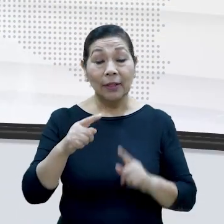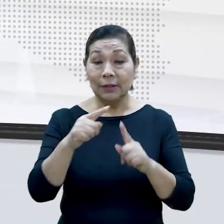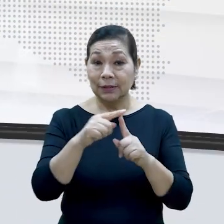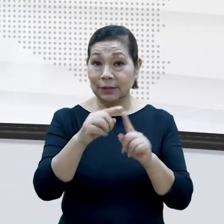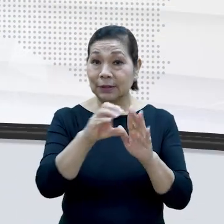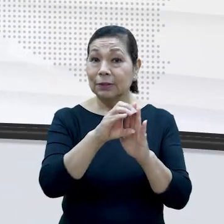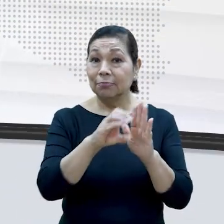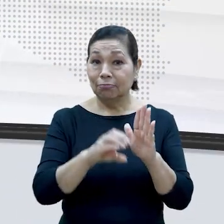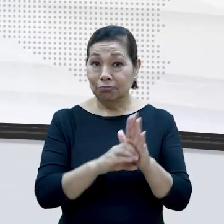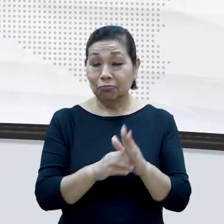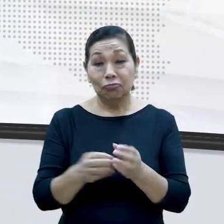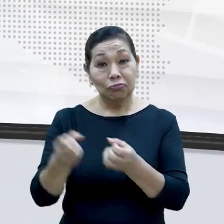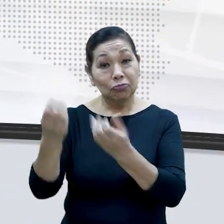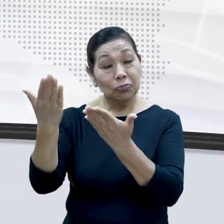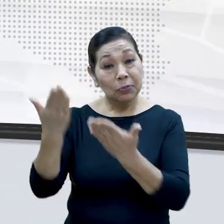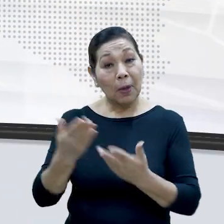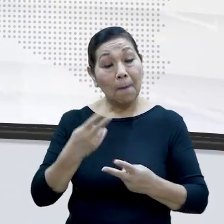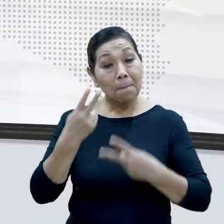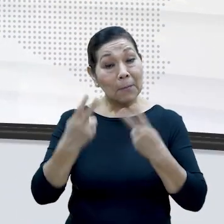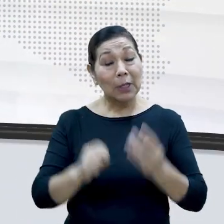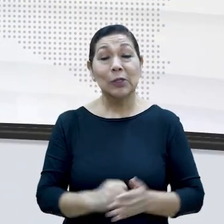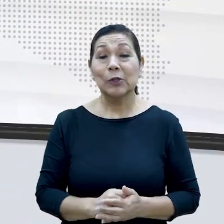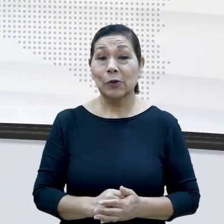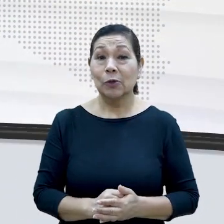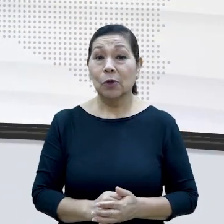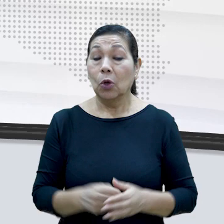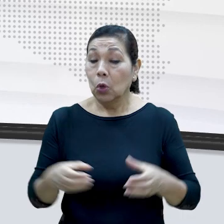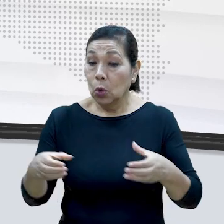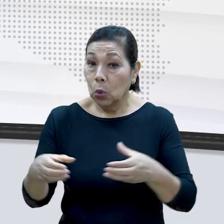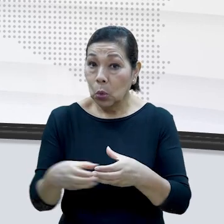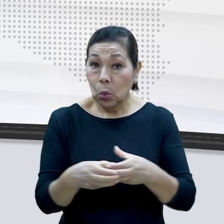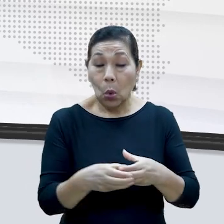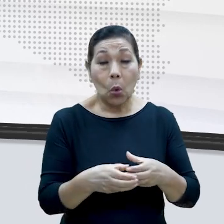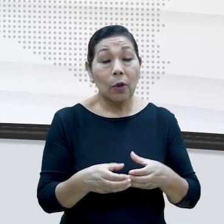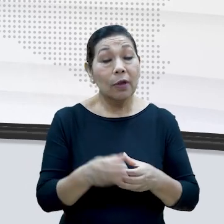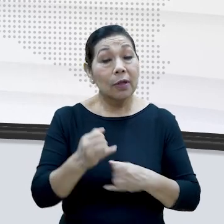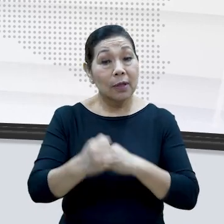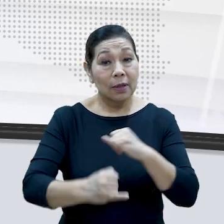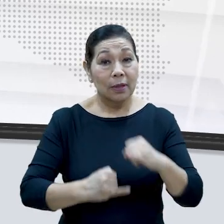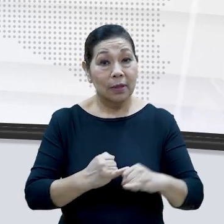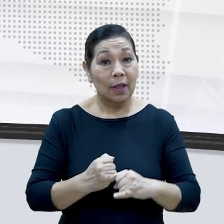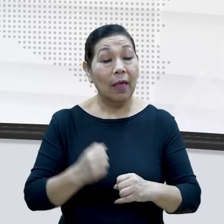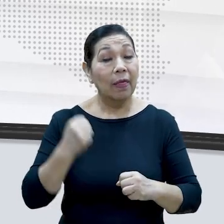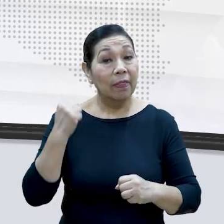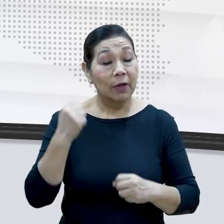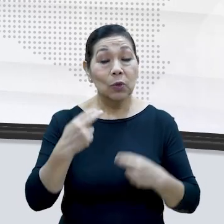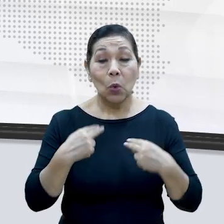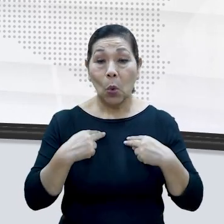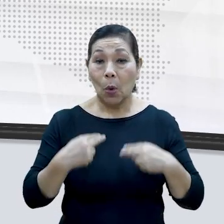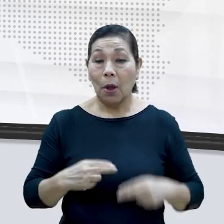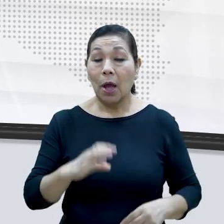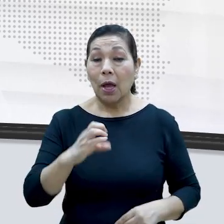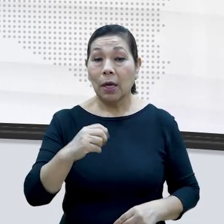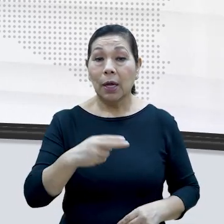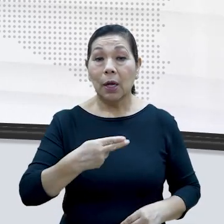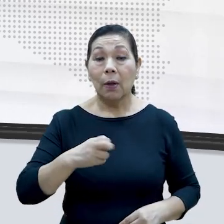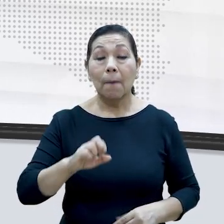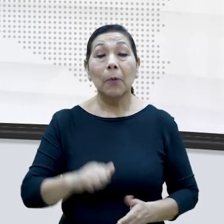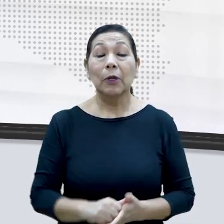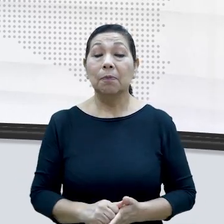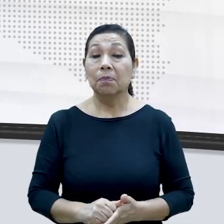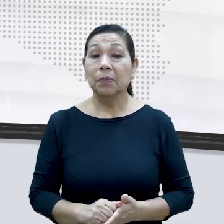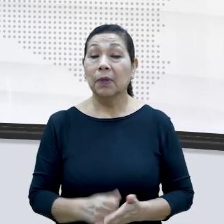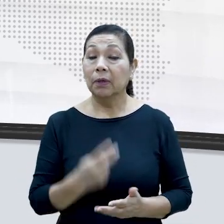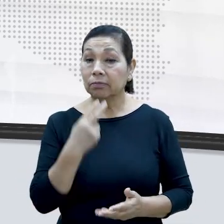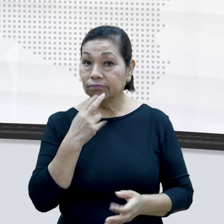Magistrados del Tribunal Constitucional recibieron la visita protocolar de comisionado de la Comisión Interamericana de Derechos Humanos, Carlos Bernal